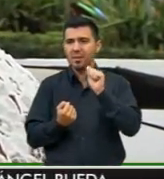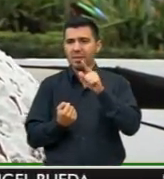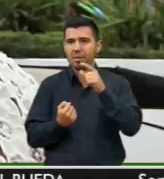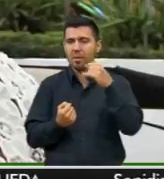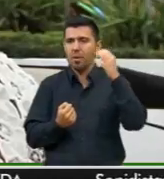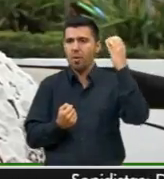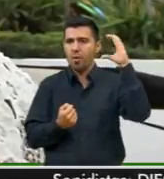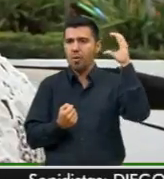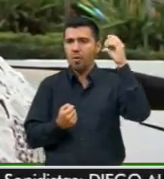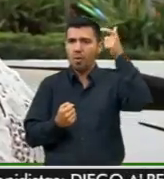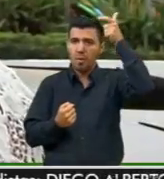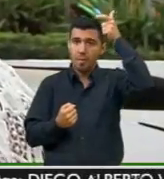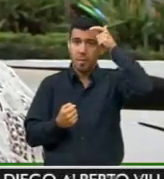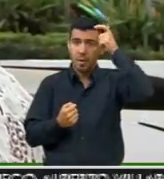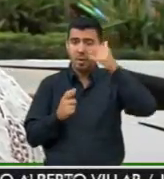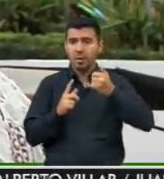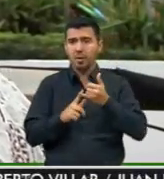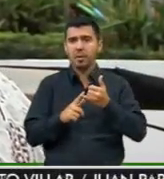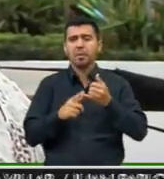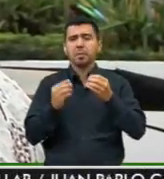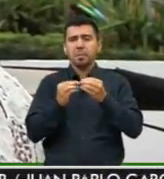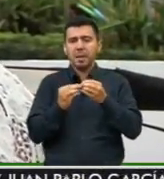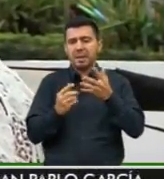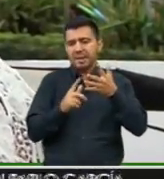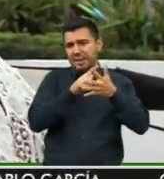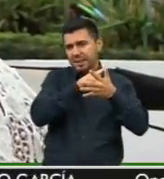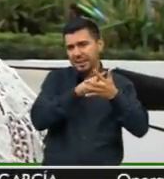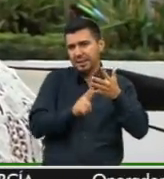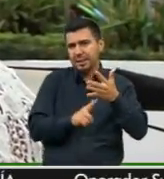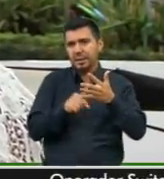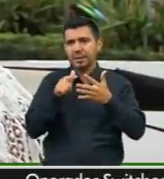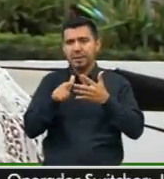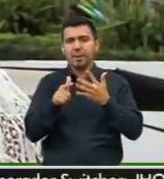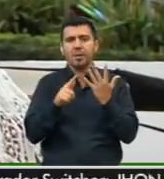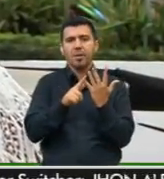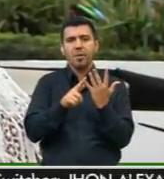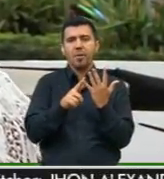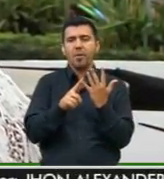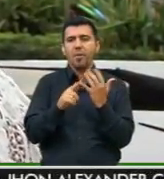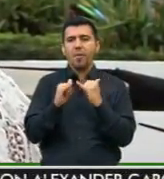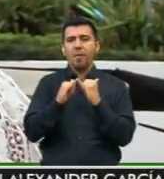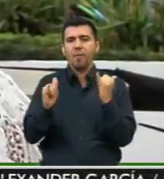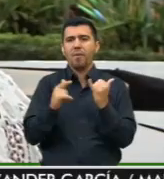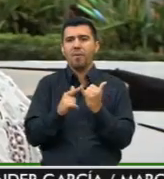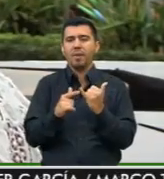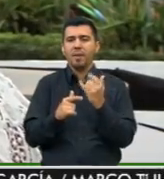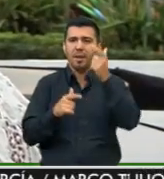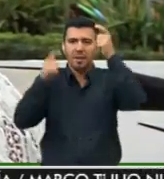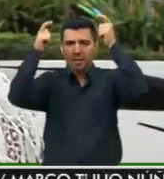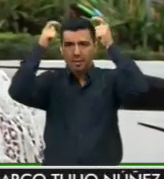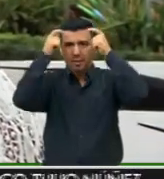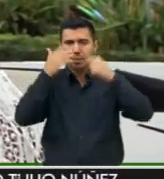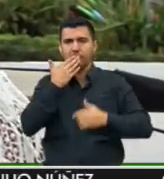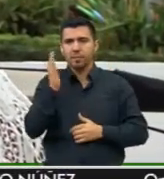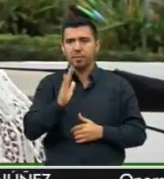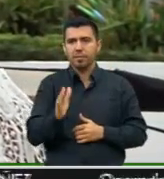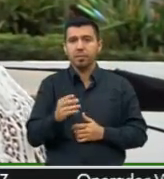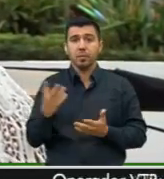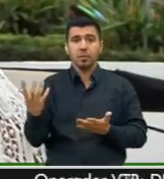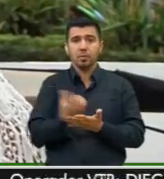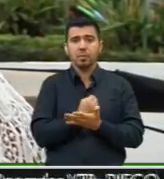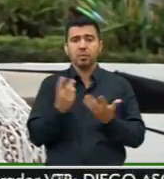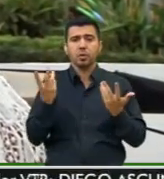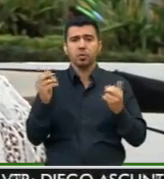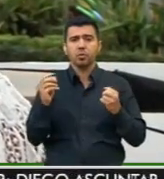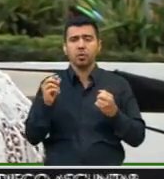se hace un evento magno en el unicentro y efectivamente de lo que se recauda el 80 por ciento